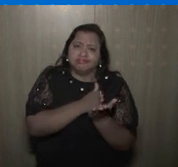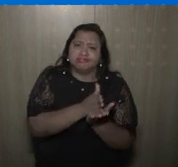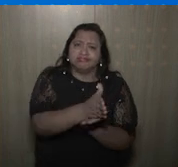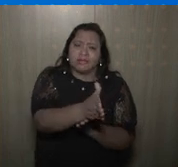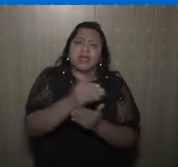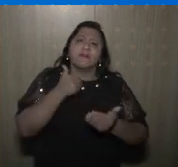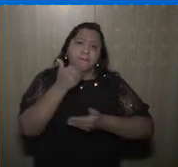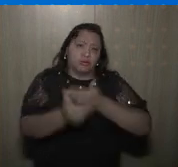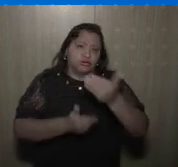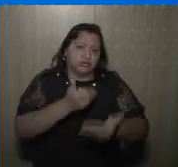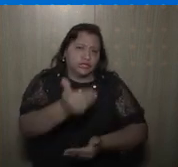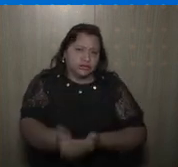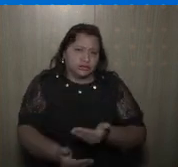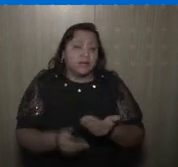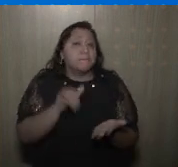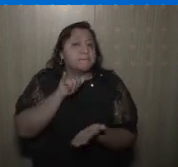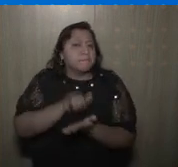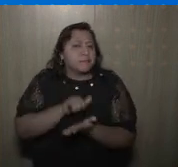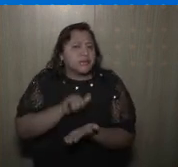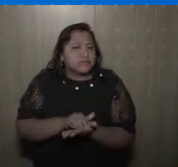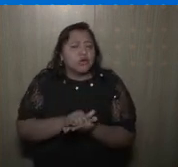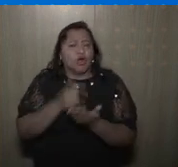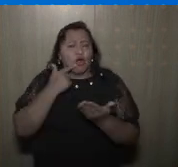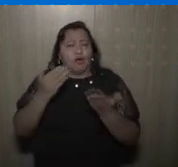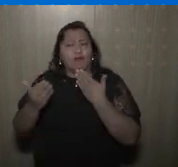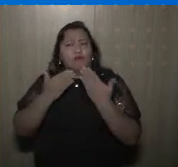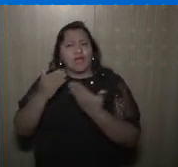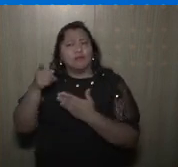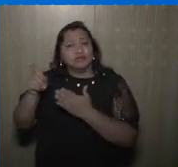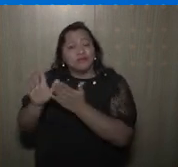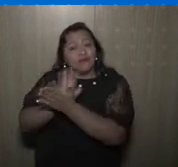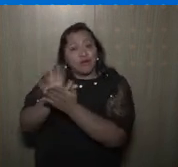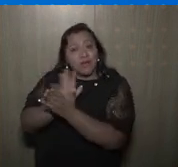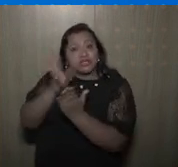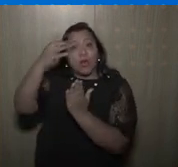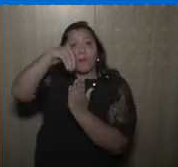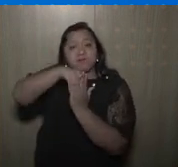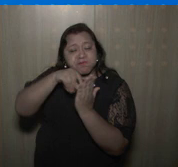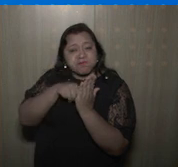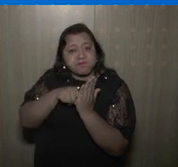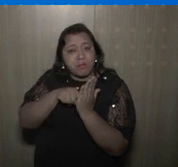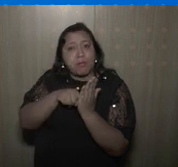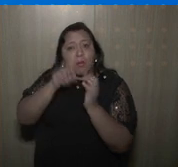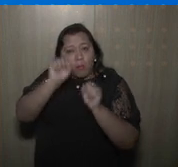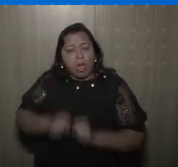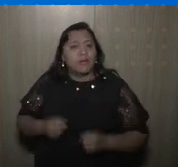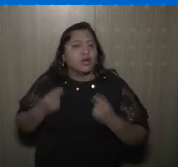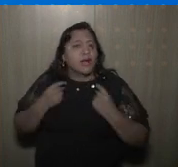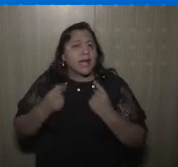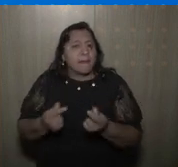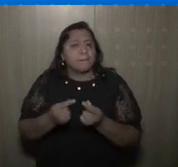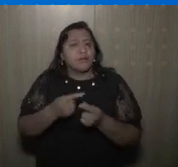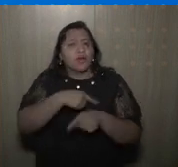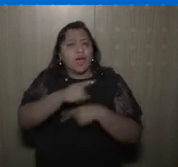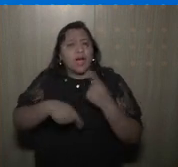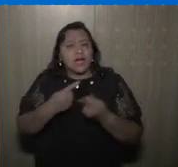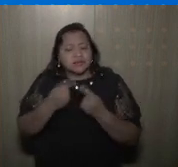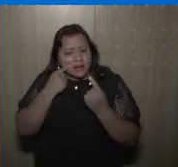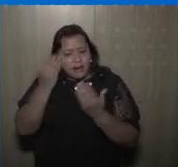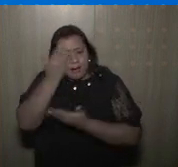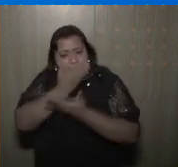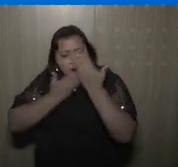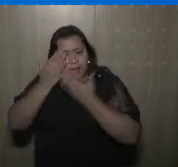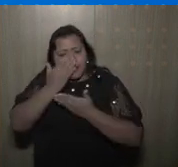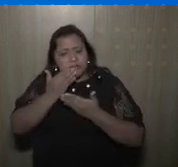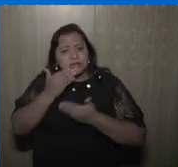procesos. Asimismo, confiamos que los datos nos permitan adelantar de manera adecuada un análisis de los